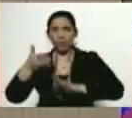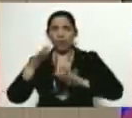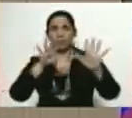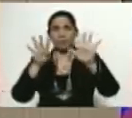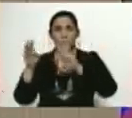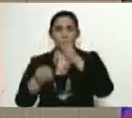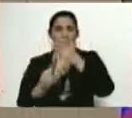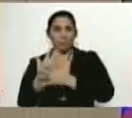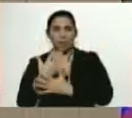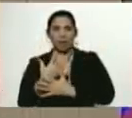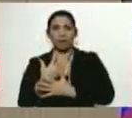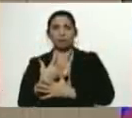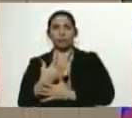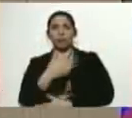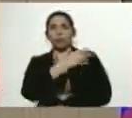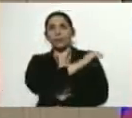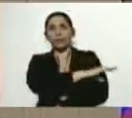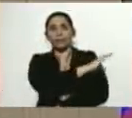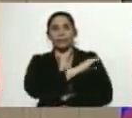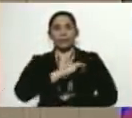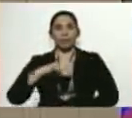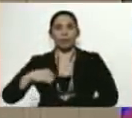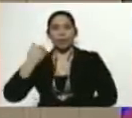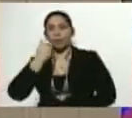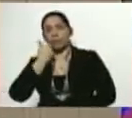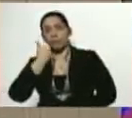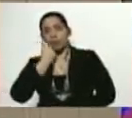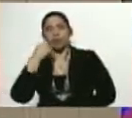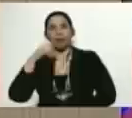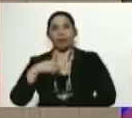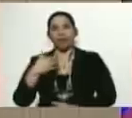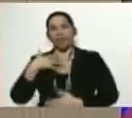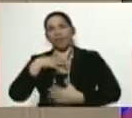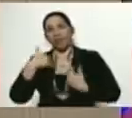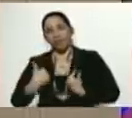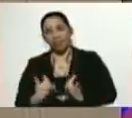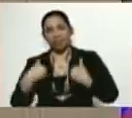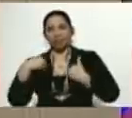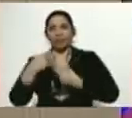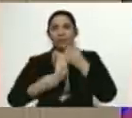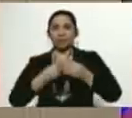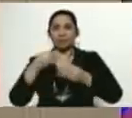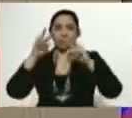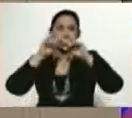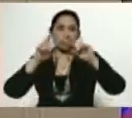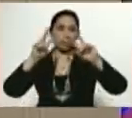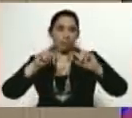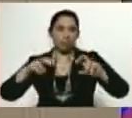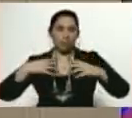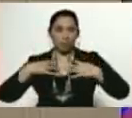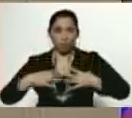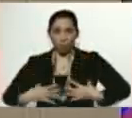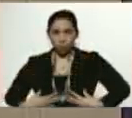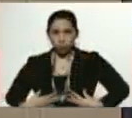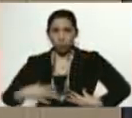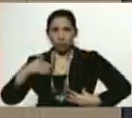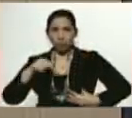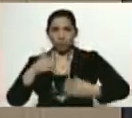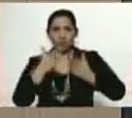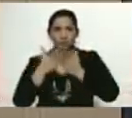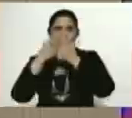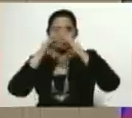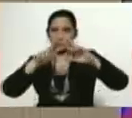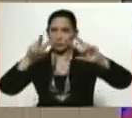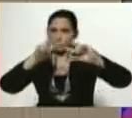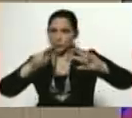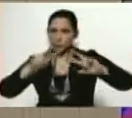clínica privada, allí consultó por fiebre, por decaimiento, se le hicieron radiografías pulmonares y estudios